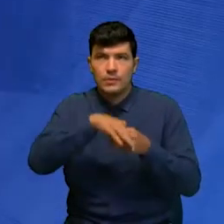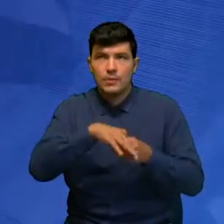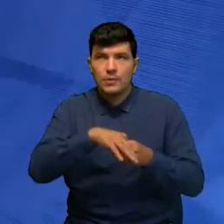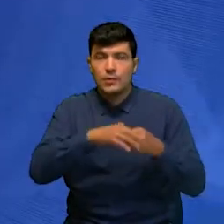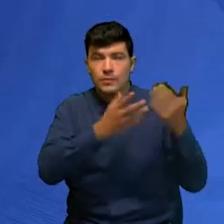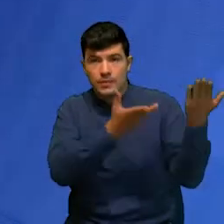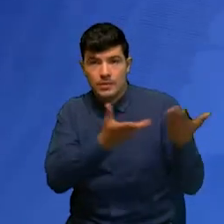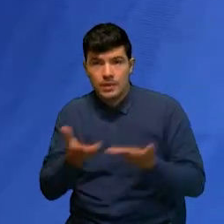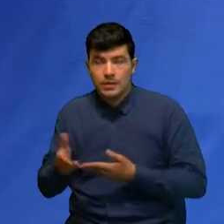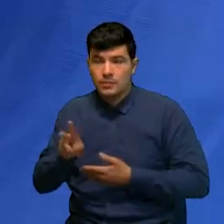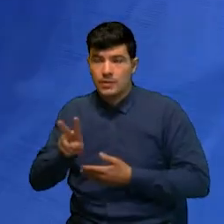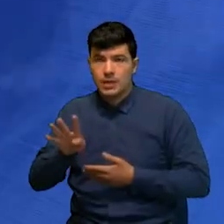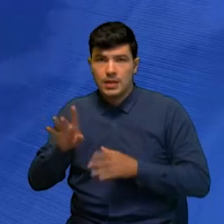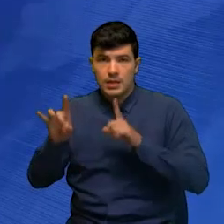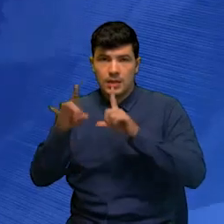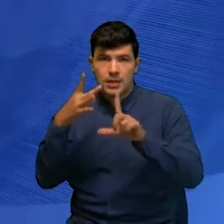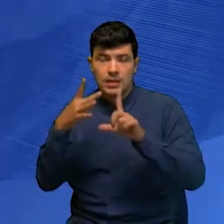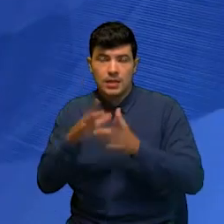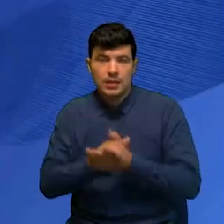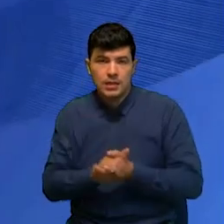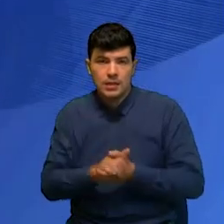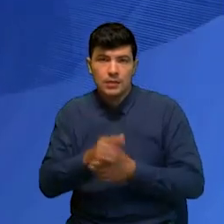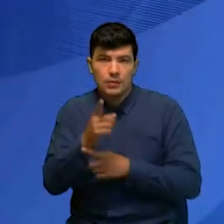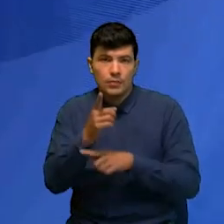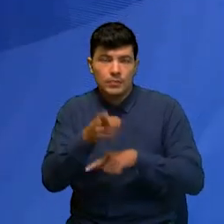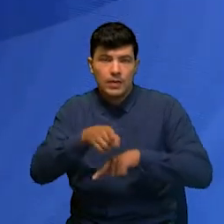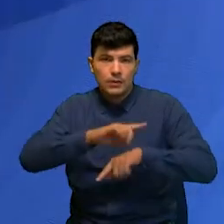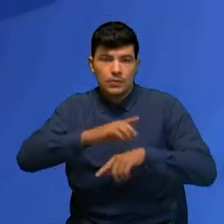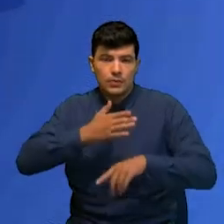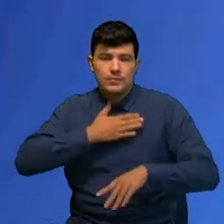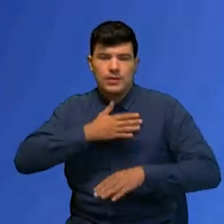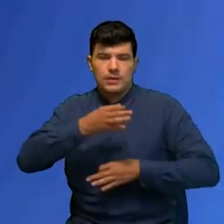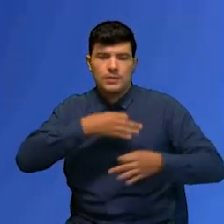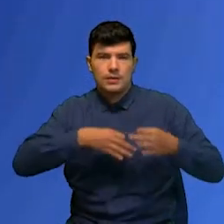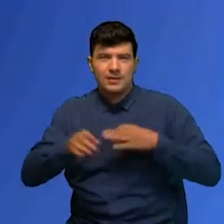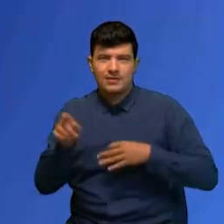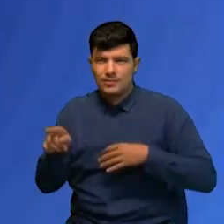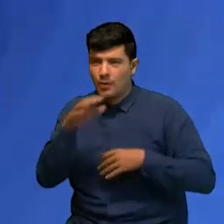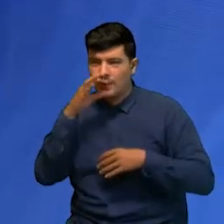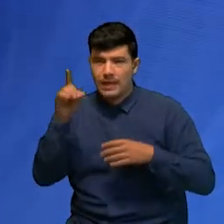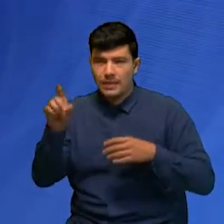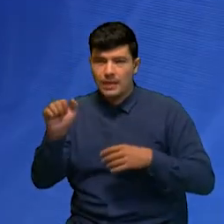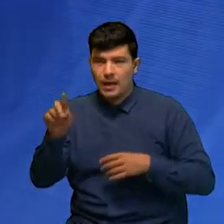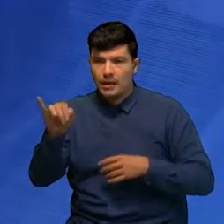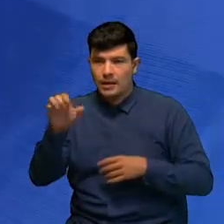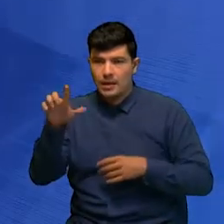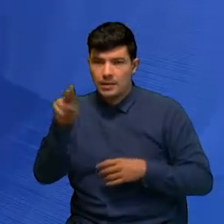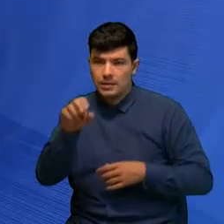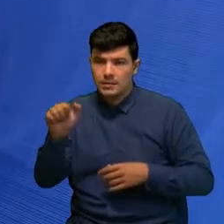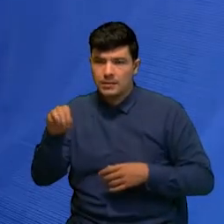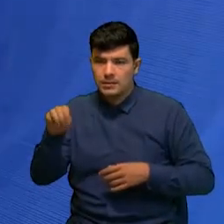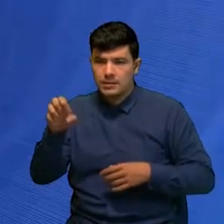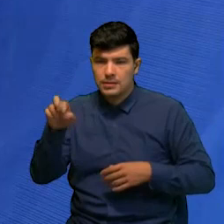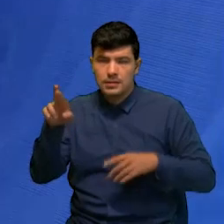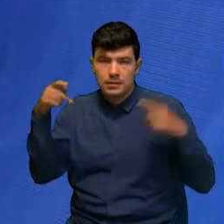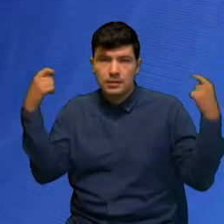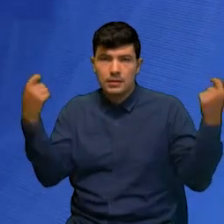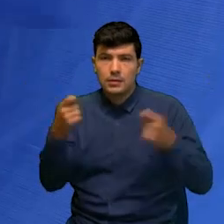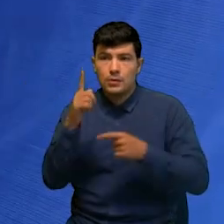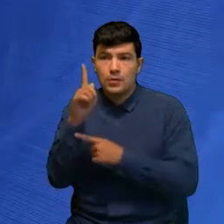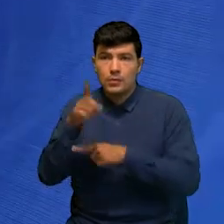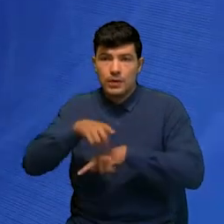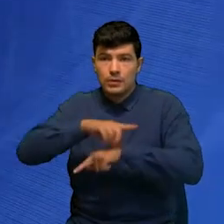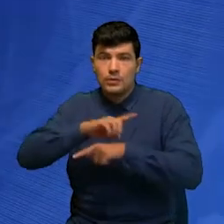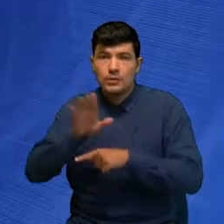Bienvenidos a 24 Digital. La iniciativa Un Minuto en Mi Lugar, promovida por Daniel Samper, logró que se le concediera un espacio en el Minuto de Dios